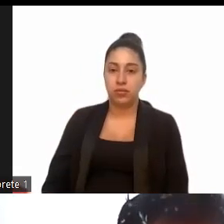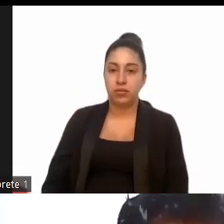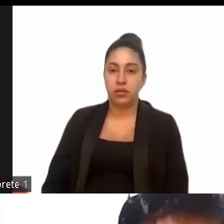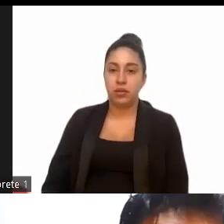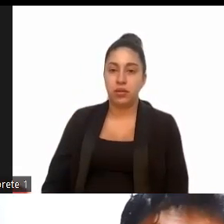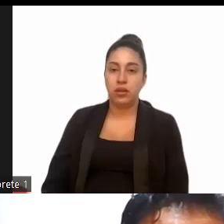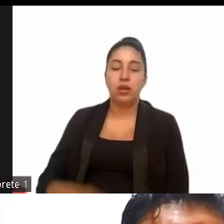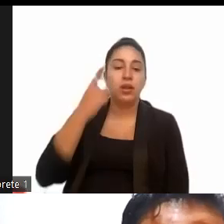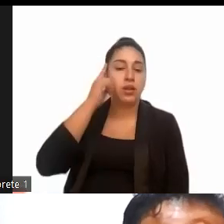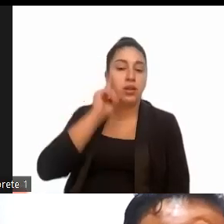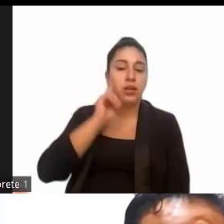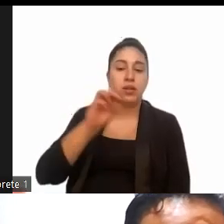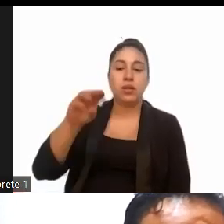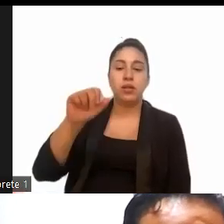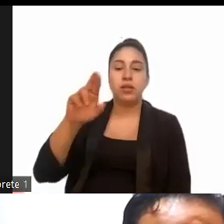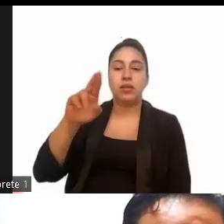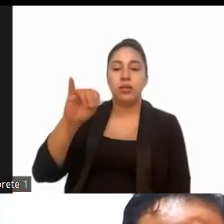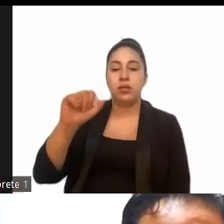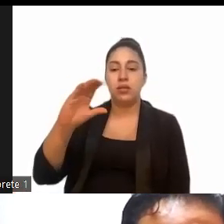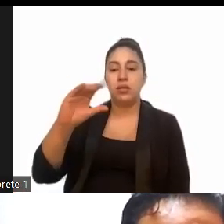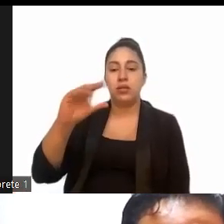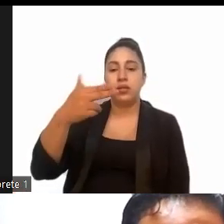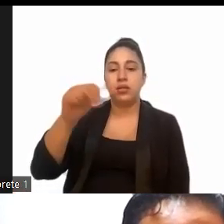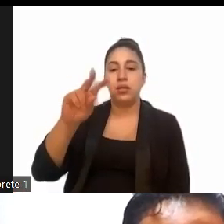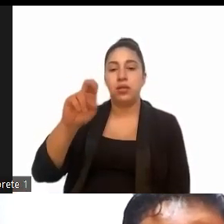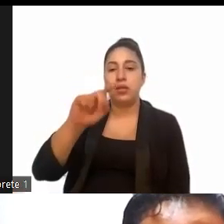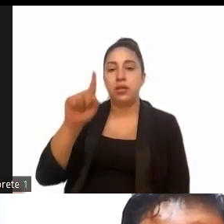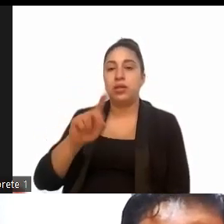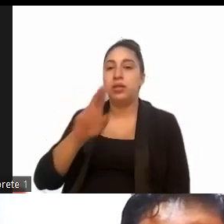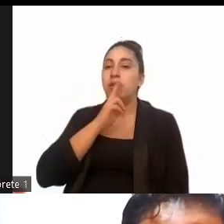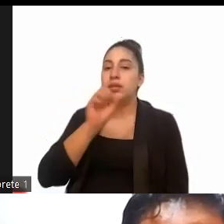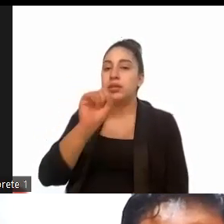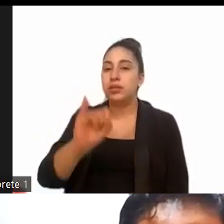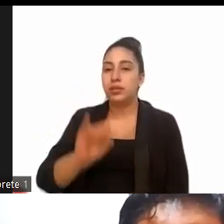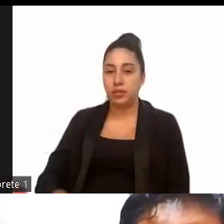Diputada María Guadalupe Chávez Contreras. Guadalupe Chávez, a favor.